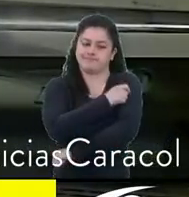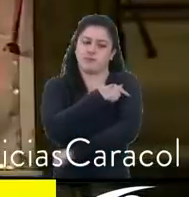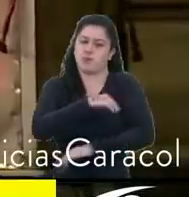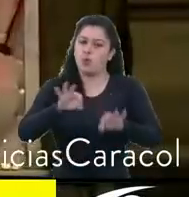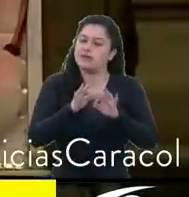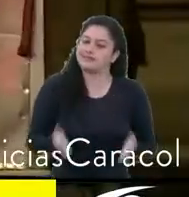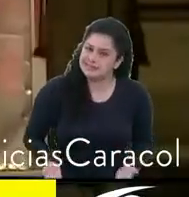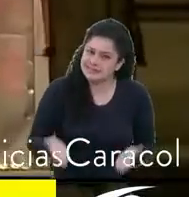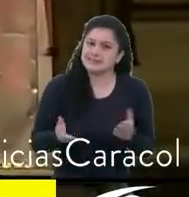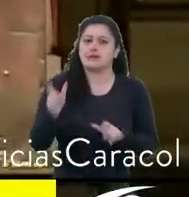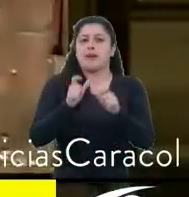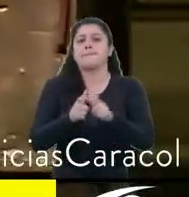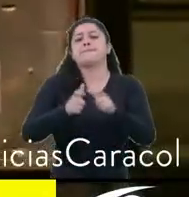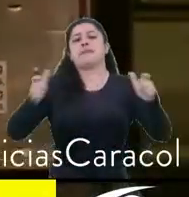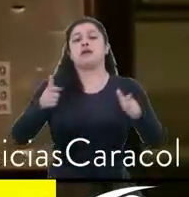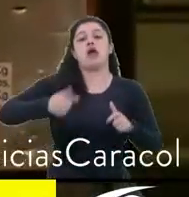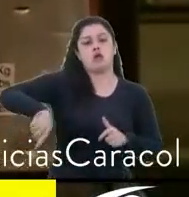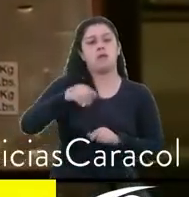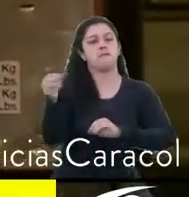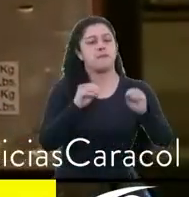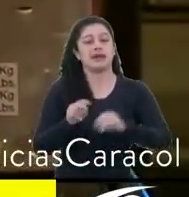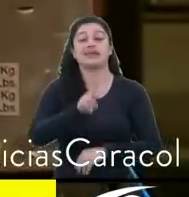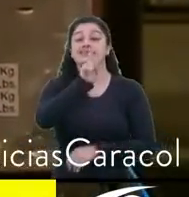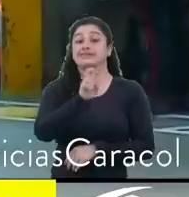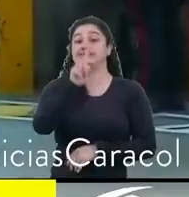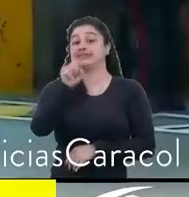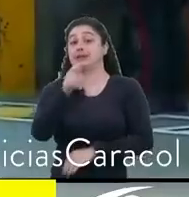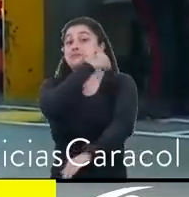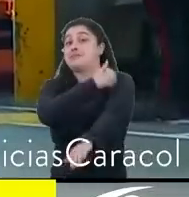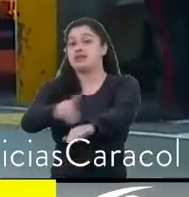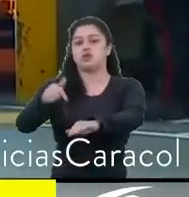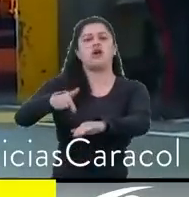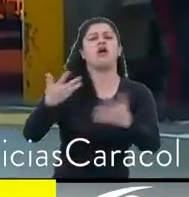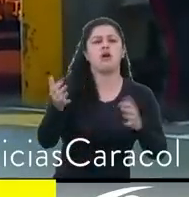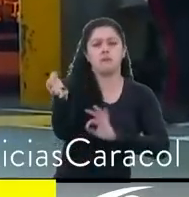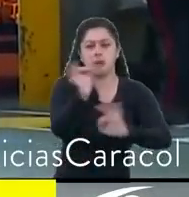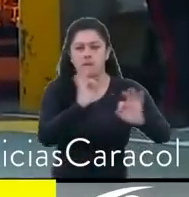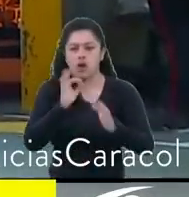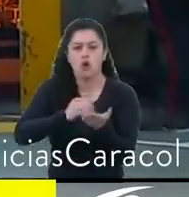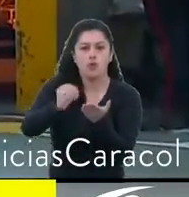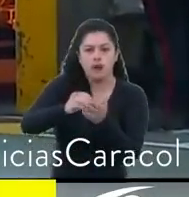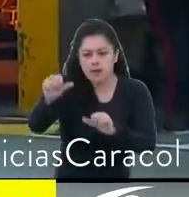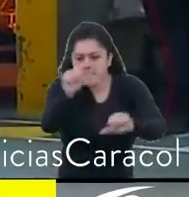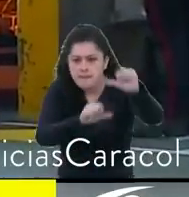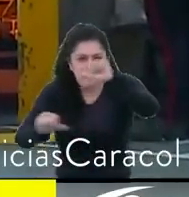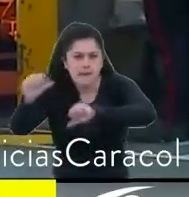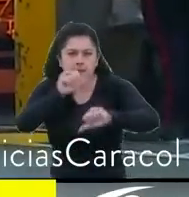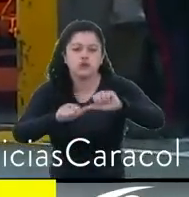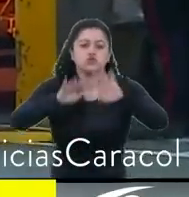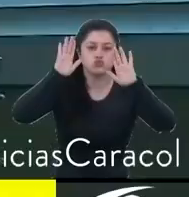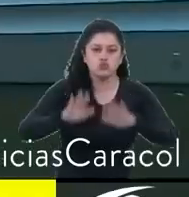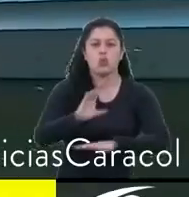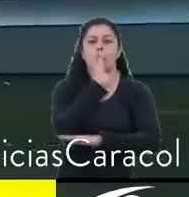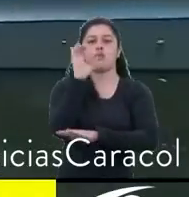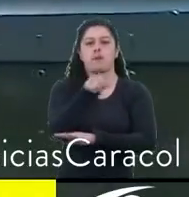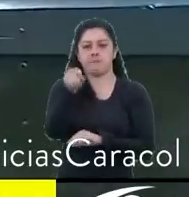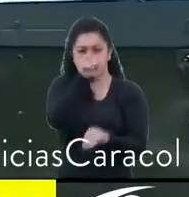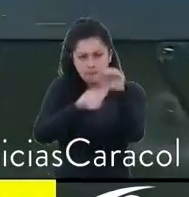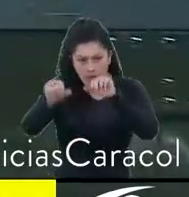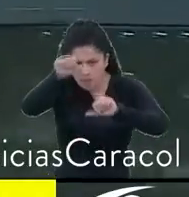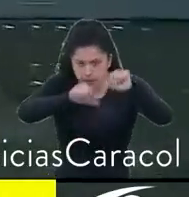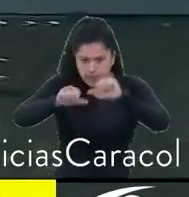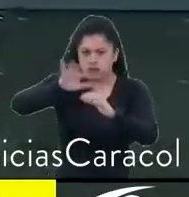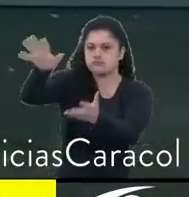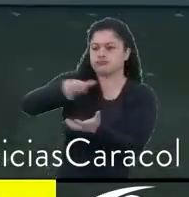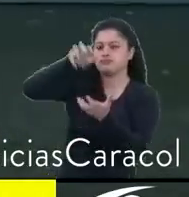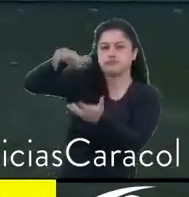inicialmente 76 millones de vacunas contra el COVID-19, las farmacéuticas ya cumplieron con lo acordado en los primeros contratos. Sin embargo, el Ministerio